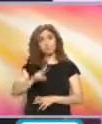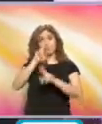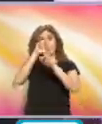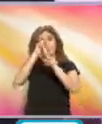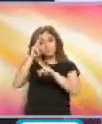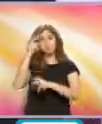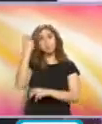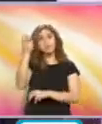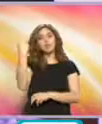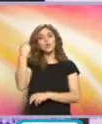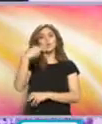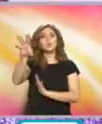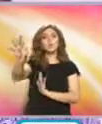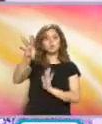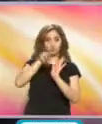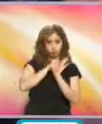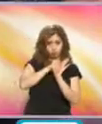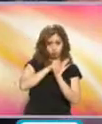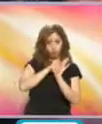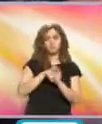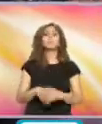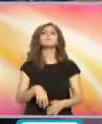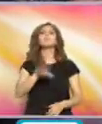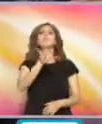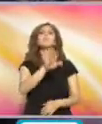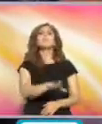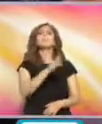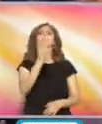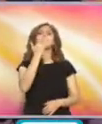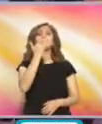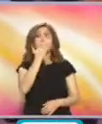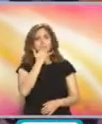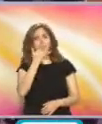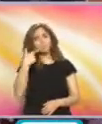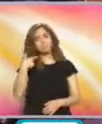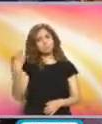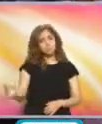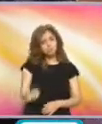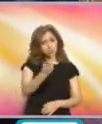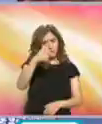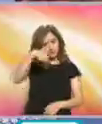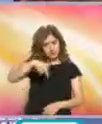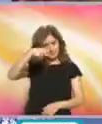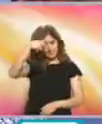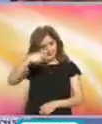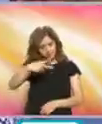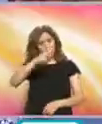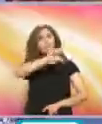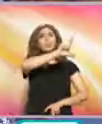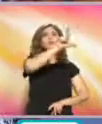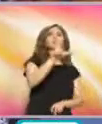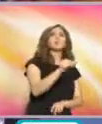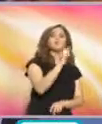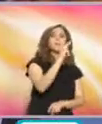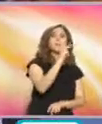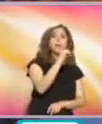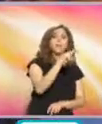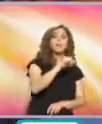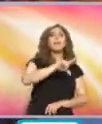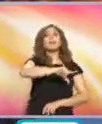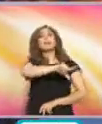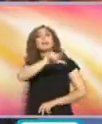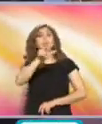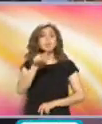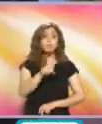su nombre. Por supuesto. Oye, y cuéntame, van a andar aquí en México, se van a Panamá, regresan a Chile, bueno, van a andar por todos lados,